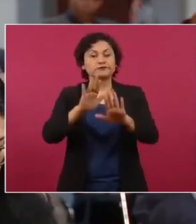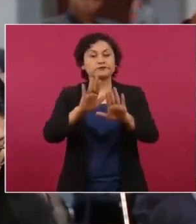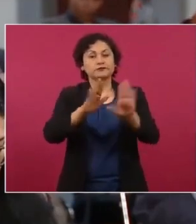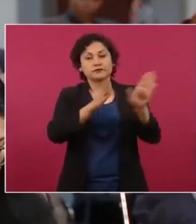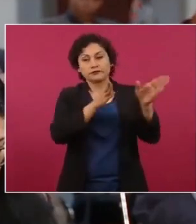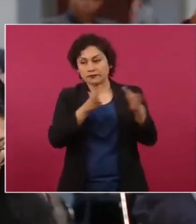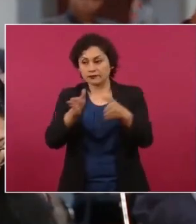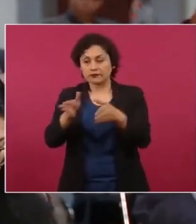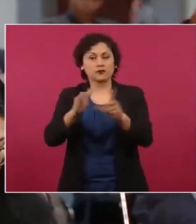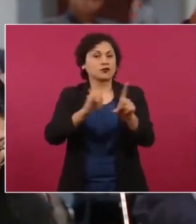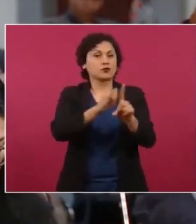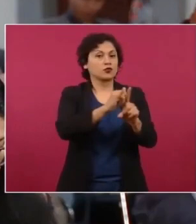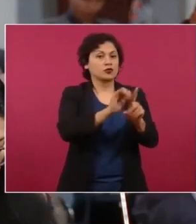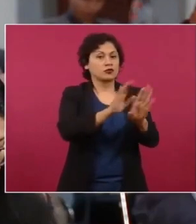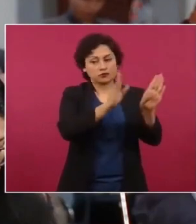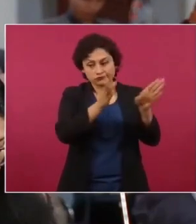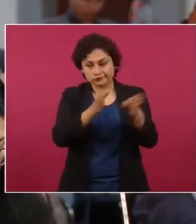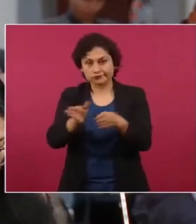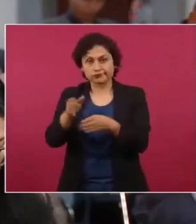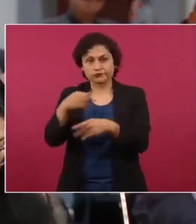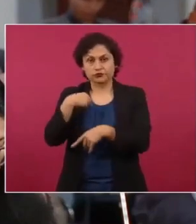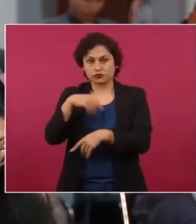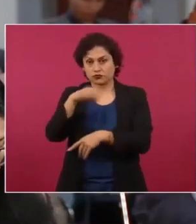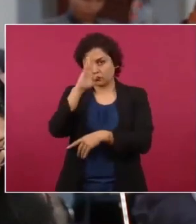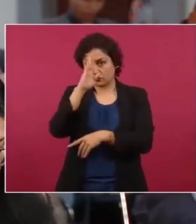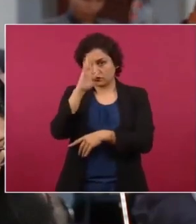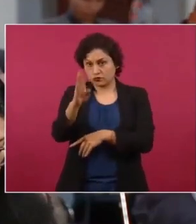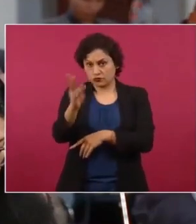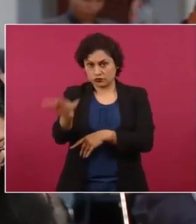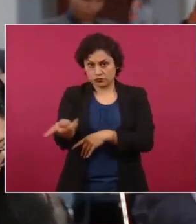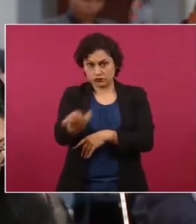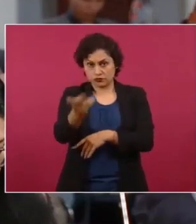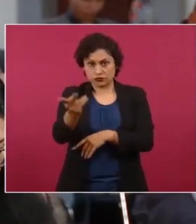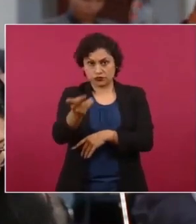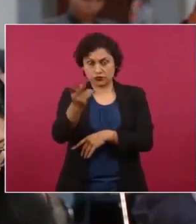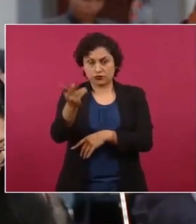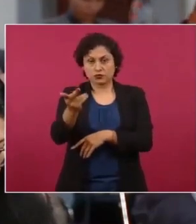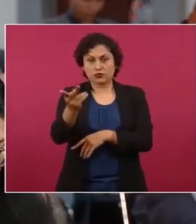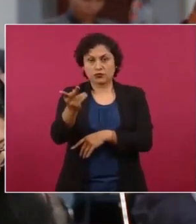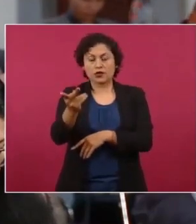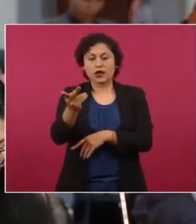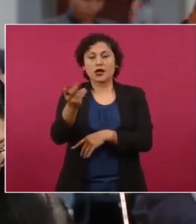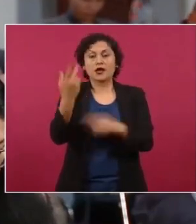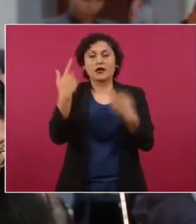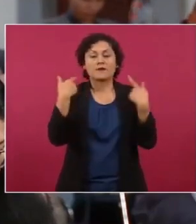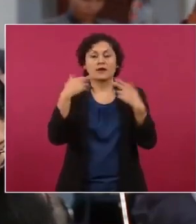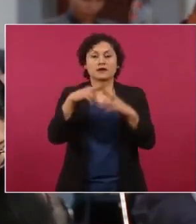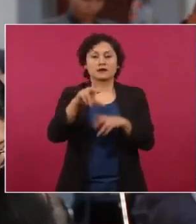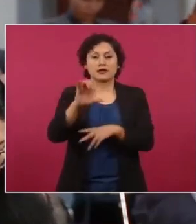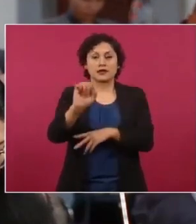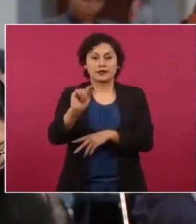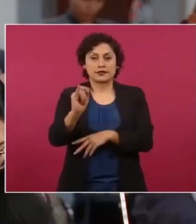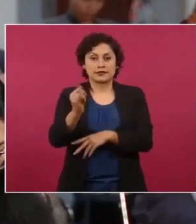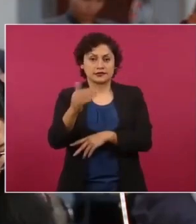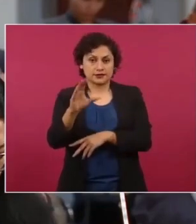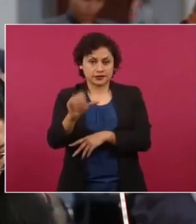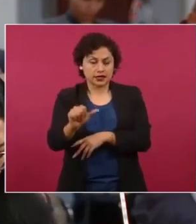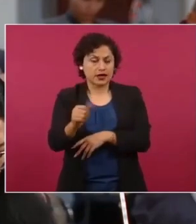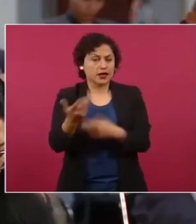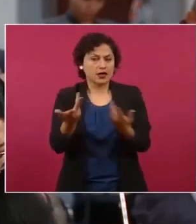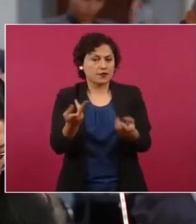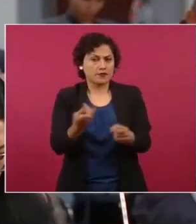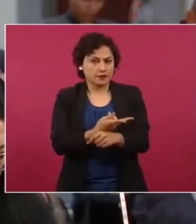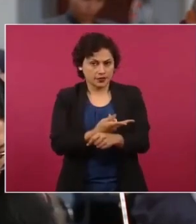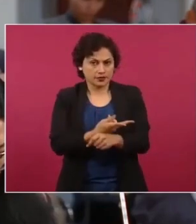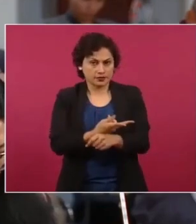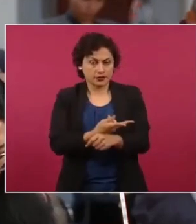no tanto sobre el bullying, hacerle la pregunta directamente a la profesora Leticia de que si ellos podrían